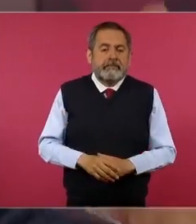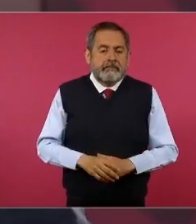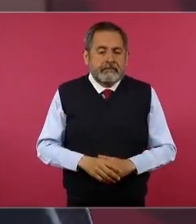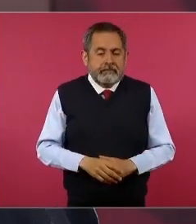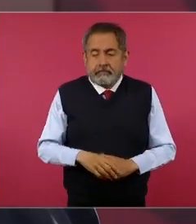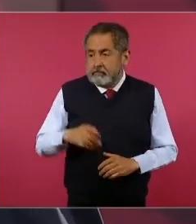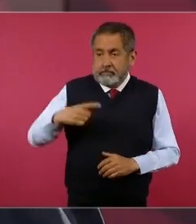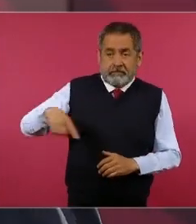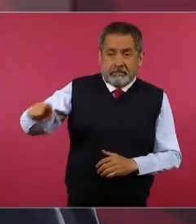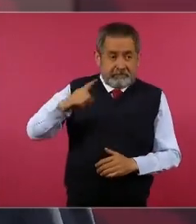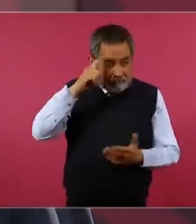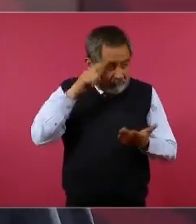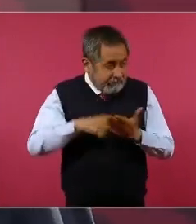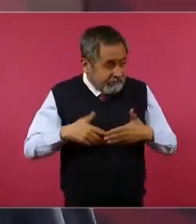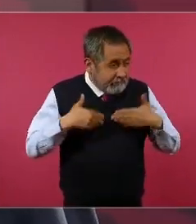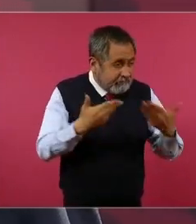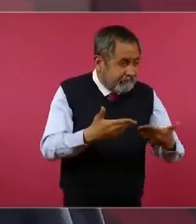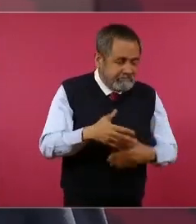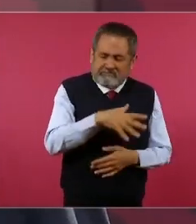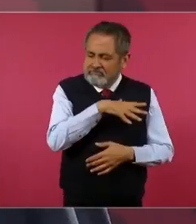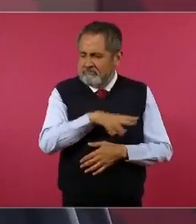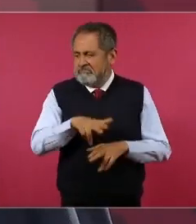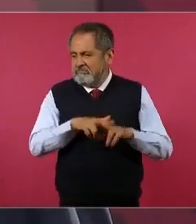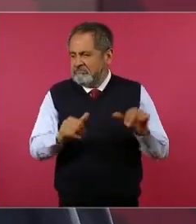mucha credibilidad.